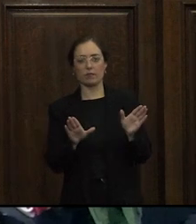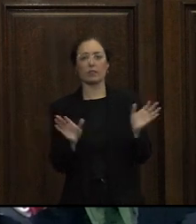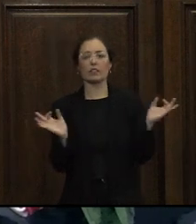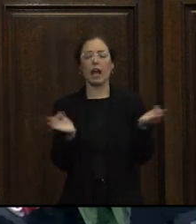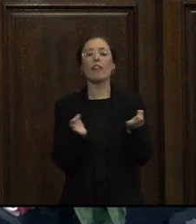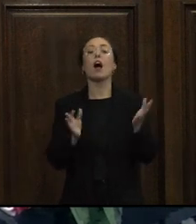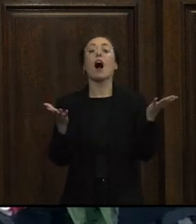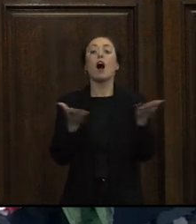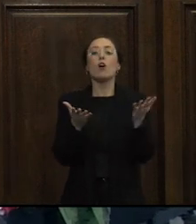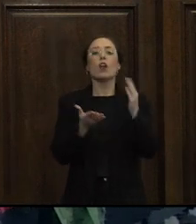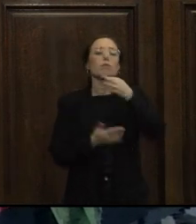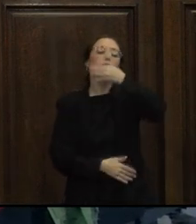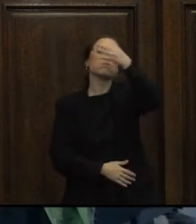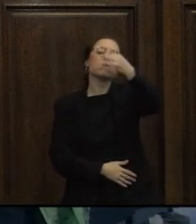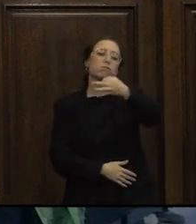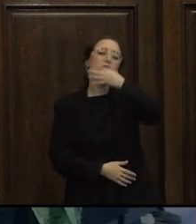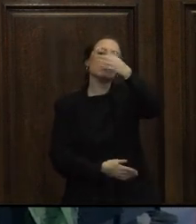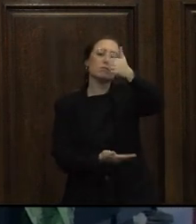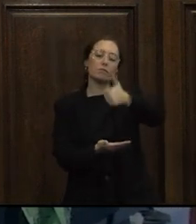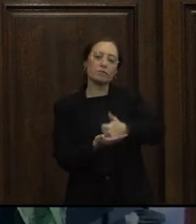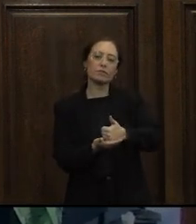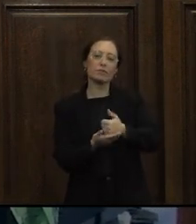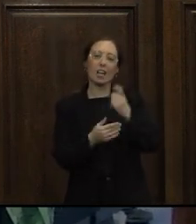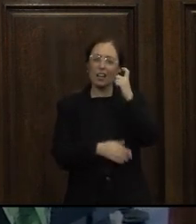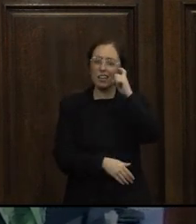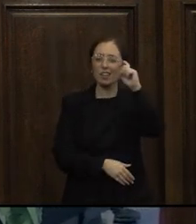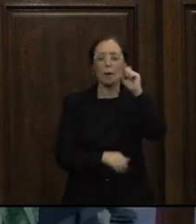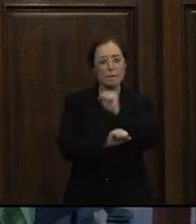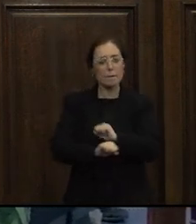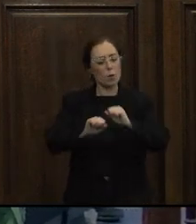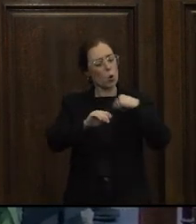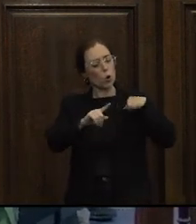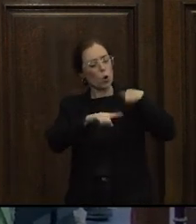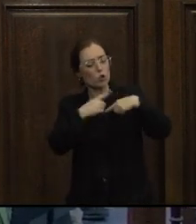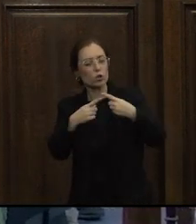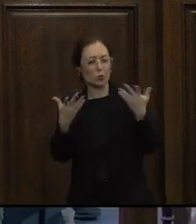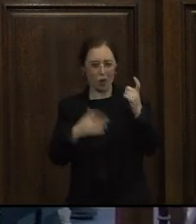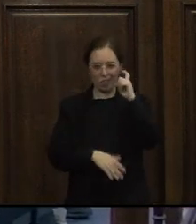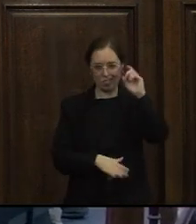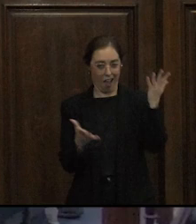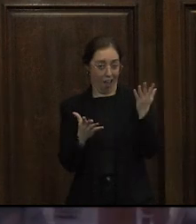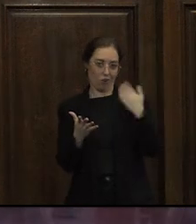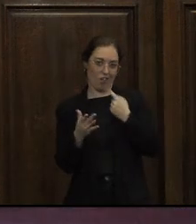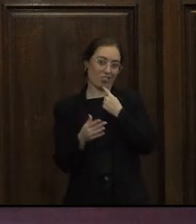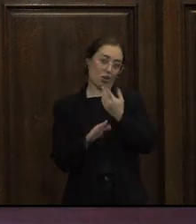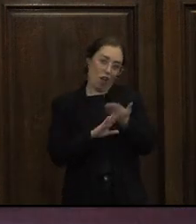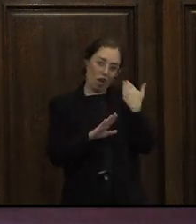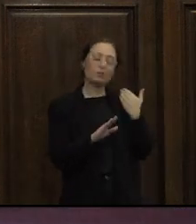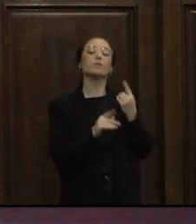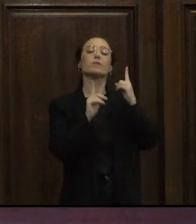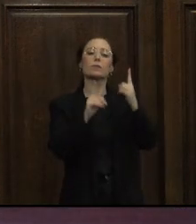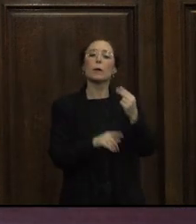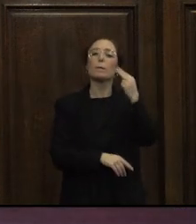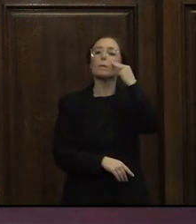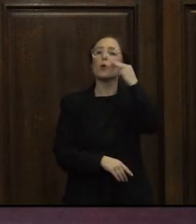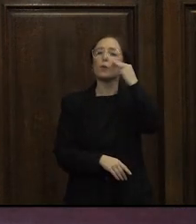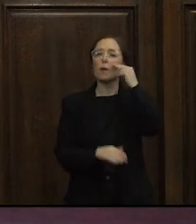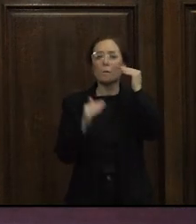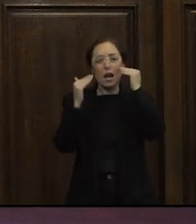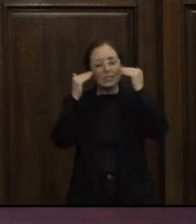que va a tener lugar ahora da continuidad a algunas de estas cuestiones y se adentra en los